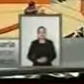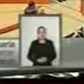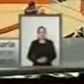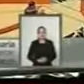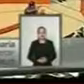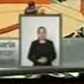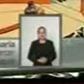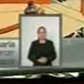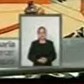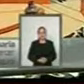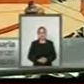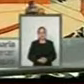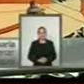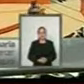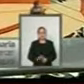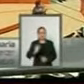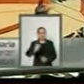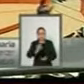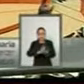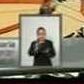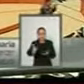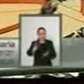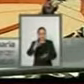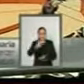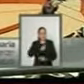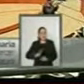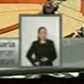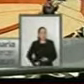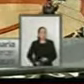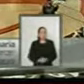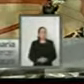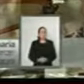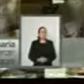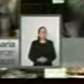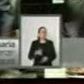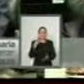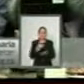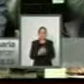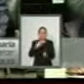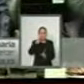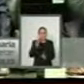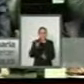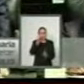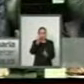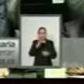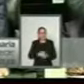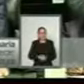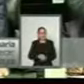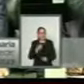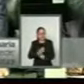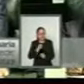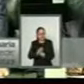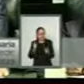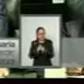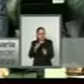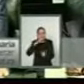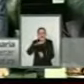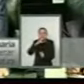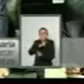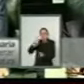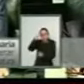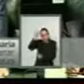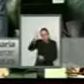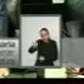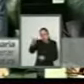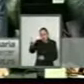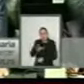tiene el Partido Verde y el PRI. Ellos, votando juntos, obtienen la mayoría. Transita ese acuerdo con, legalmente,